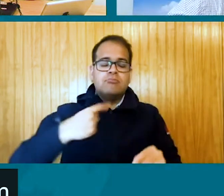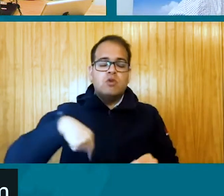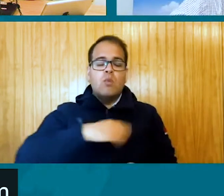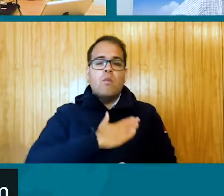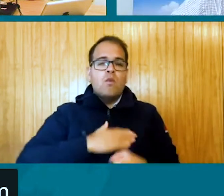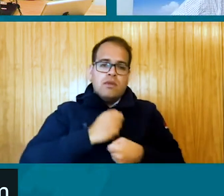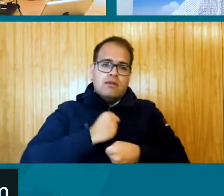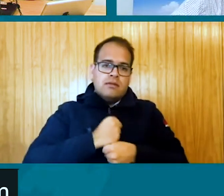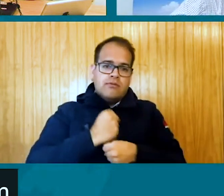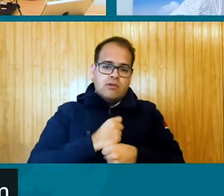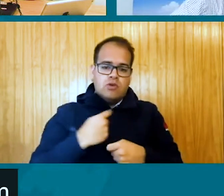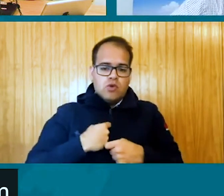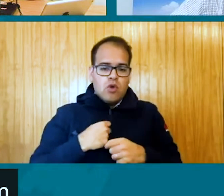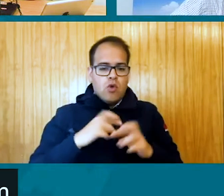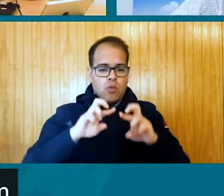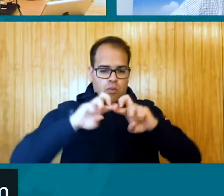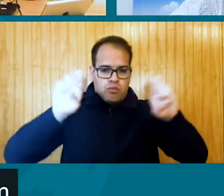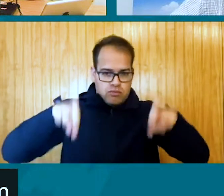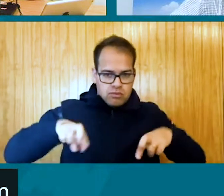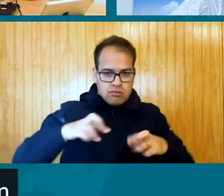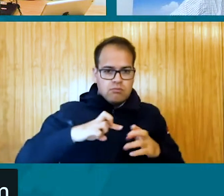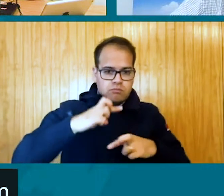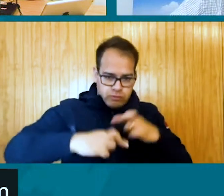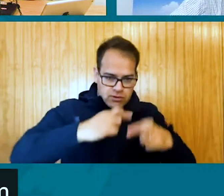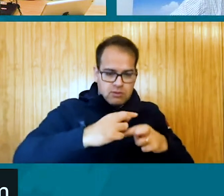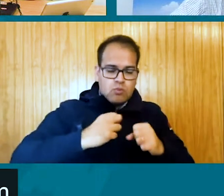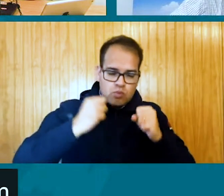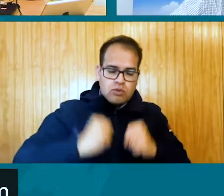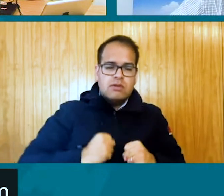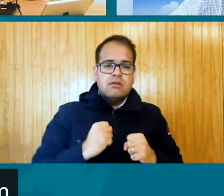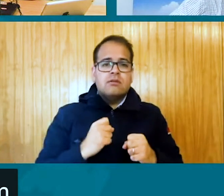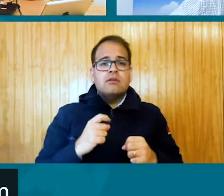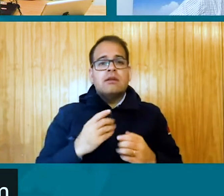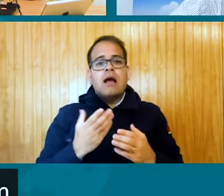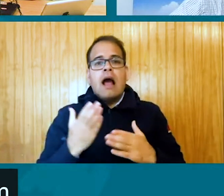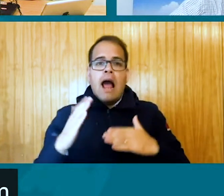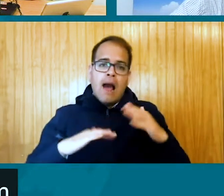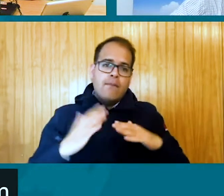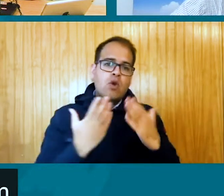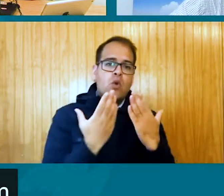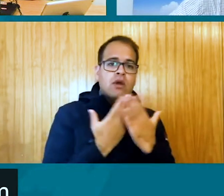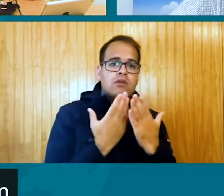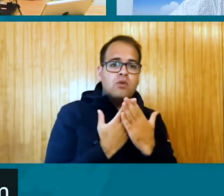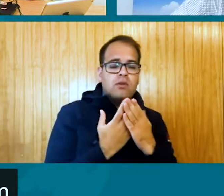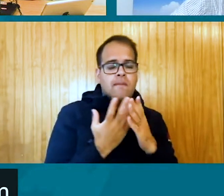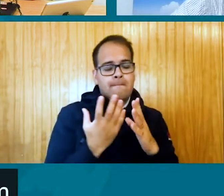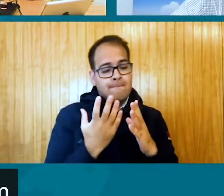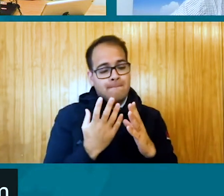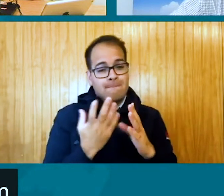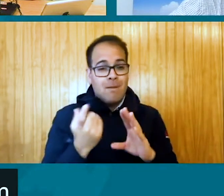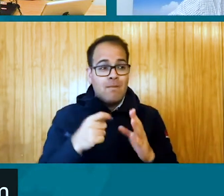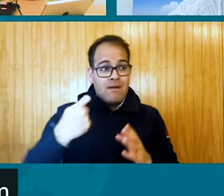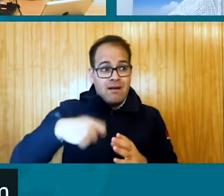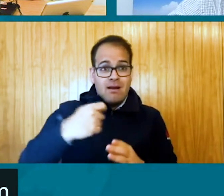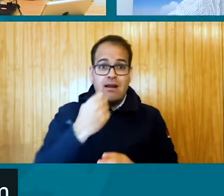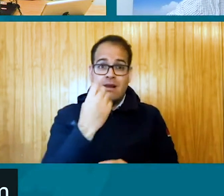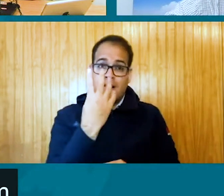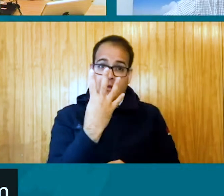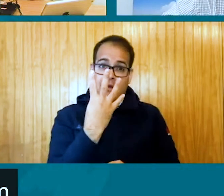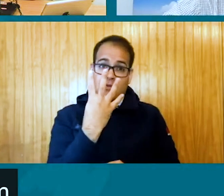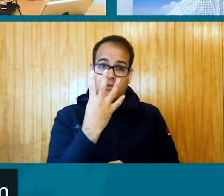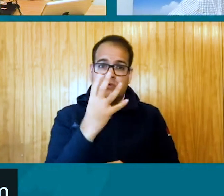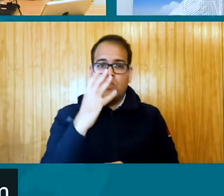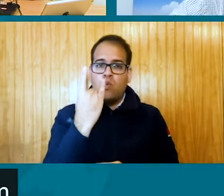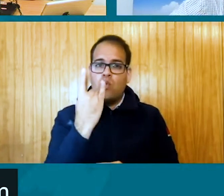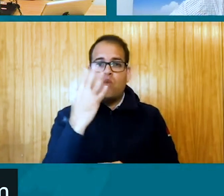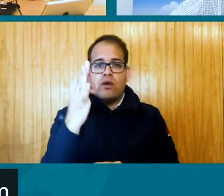hacer mejores proyectos. El estudio agroclimático cuesta alrededor de 14 UF, o sea, estamos hablando a